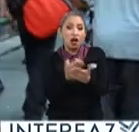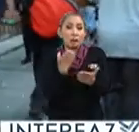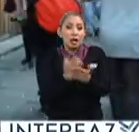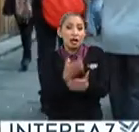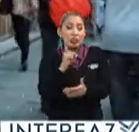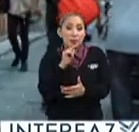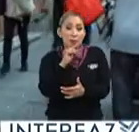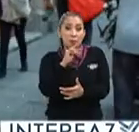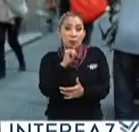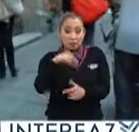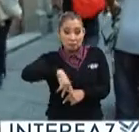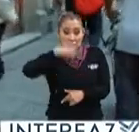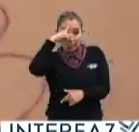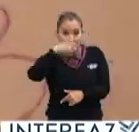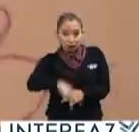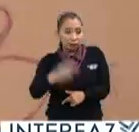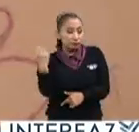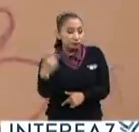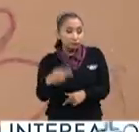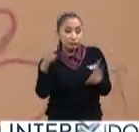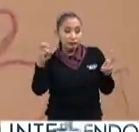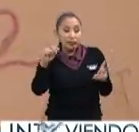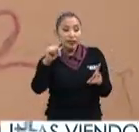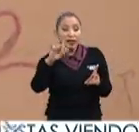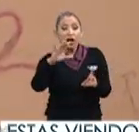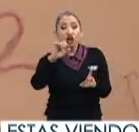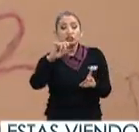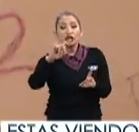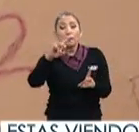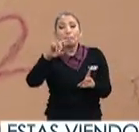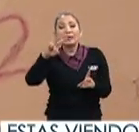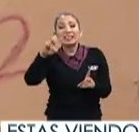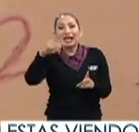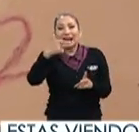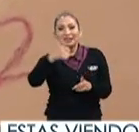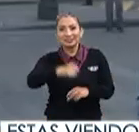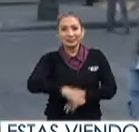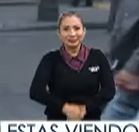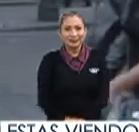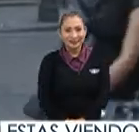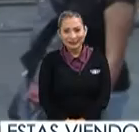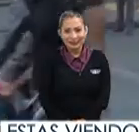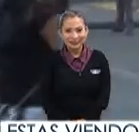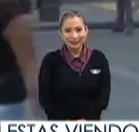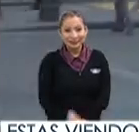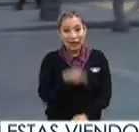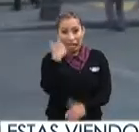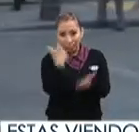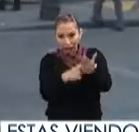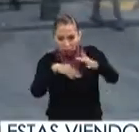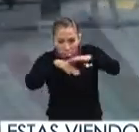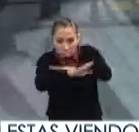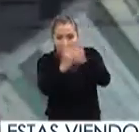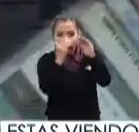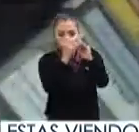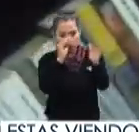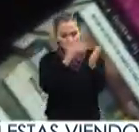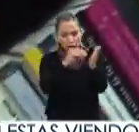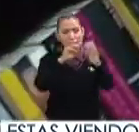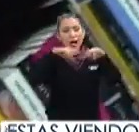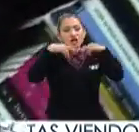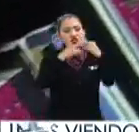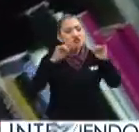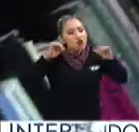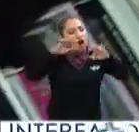y diplomáticos que ha dado nuestro país, Daniel Cosío Villegas. En su interior se siguen reuniendo